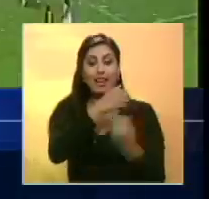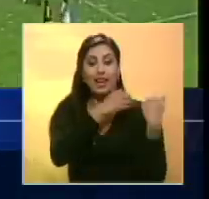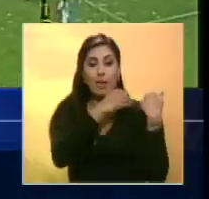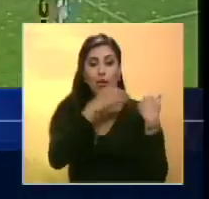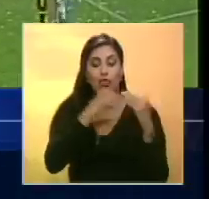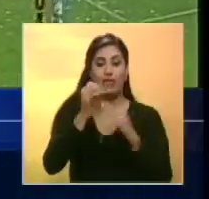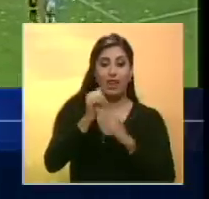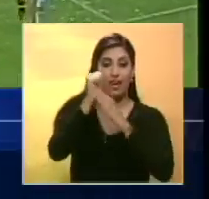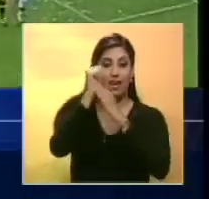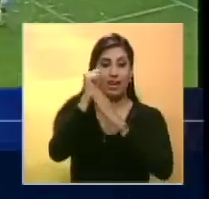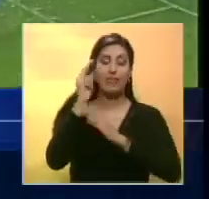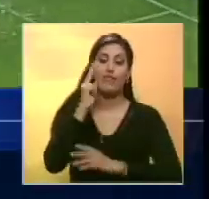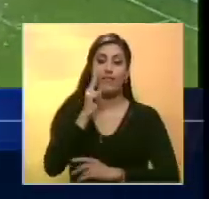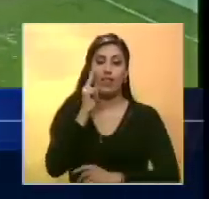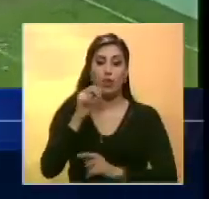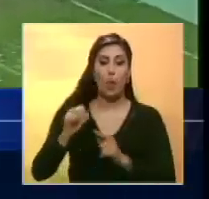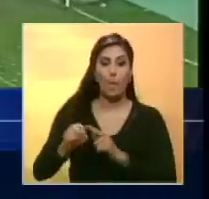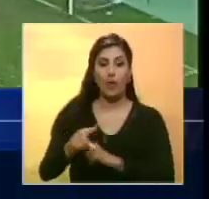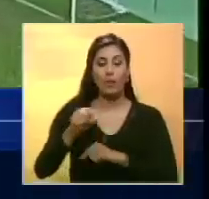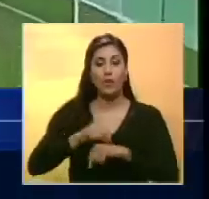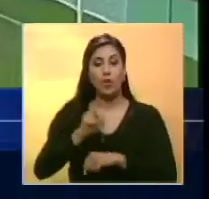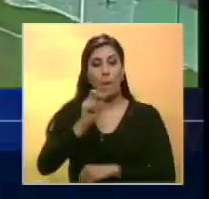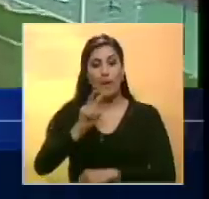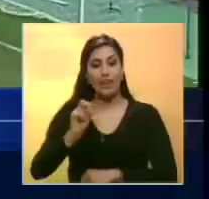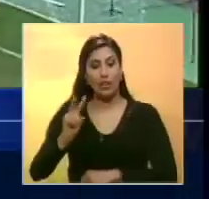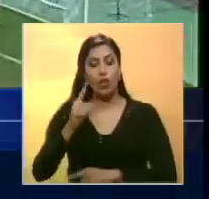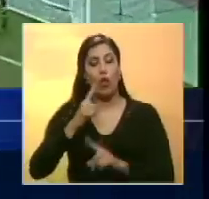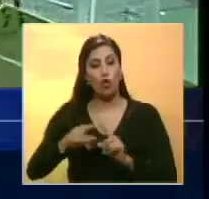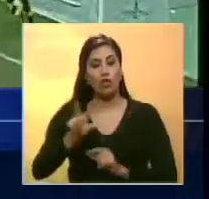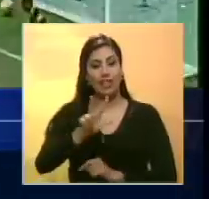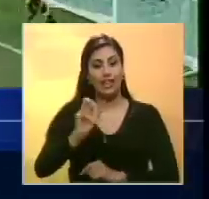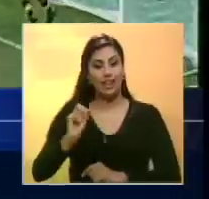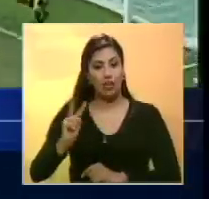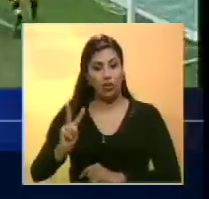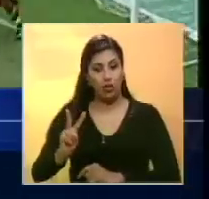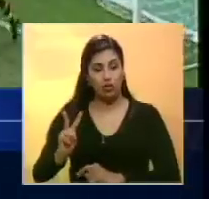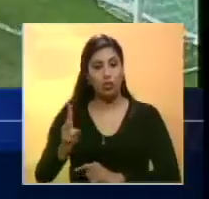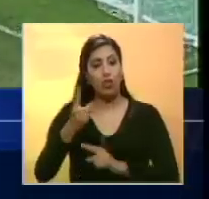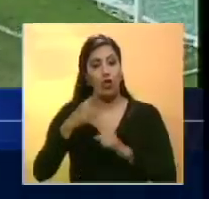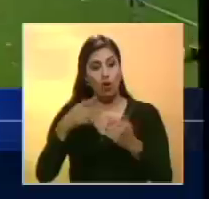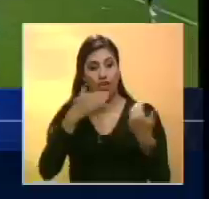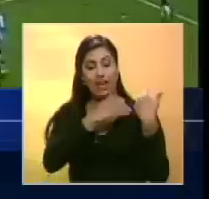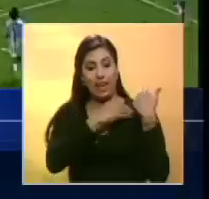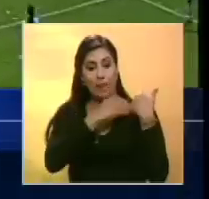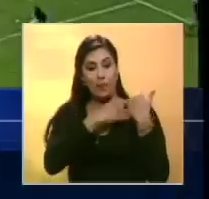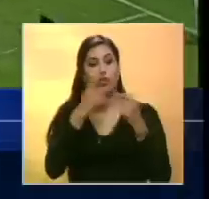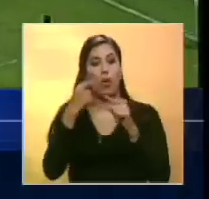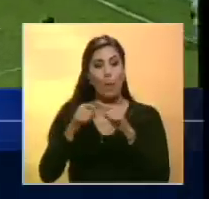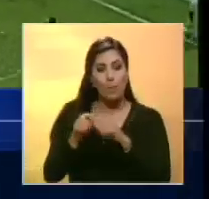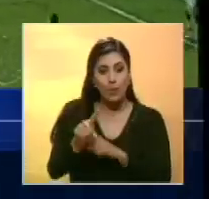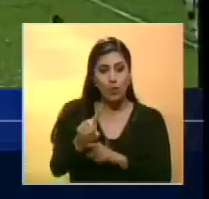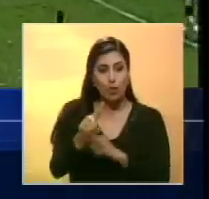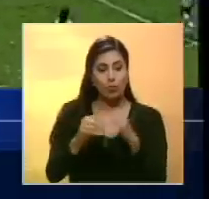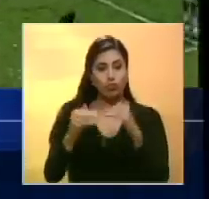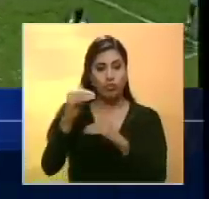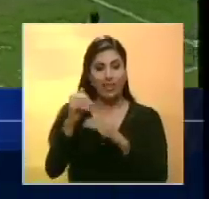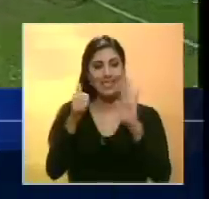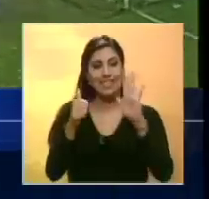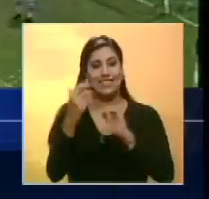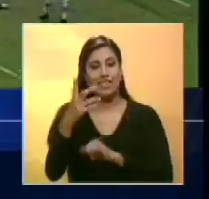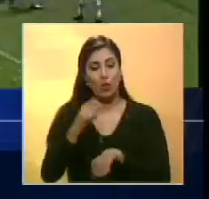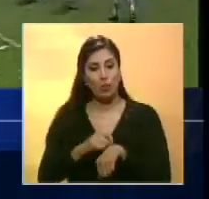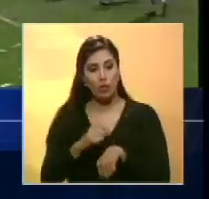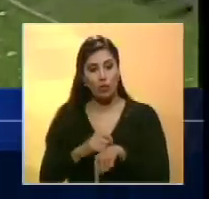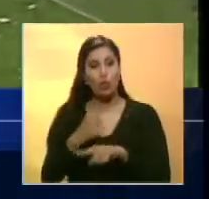liderar el ataque Vinotinto con goles en los minutos 22 y 32. Sandra Luzardo se encargó de cerrar el marcador con tanto en la fracción